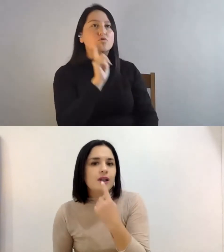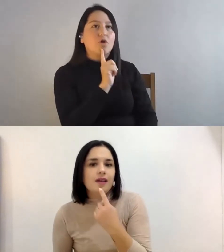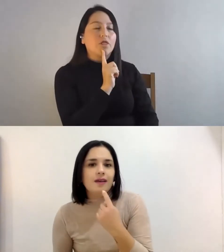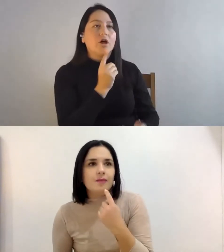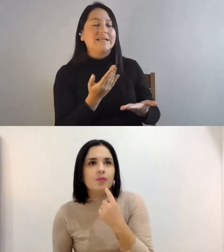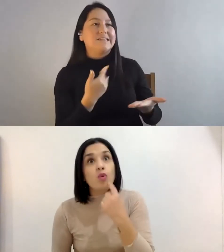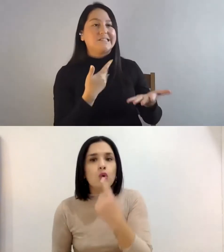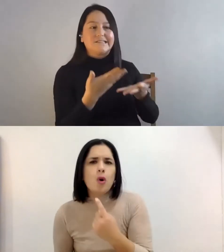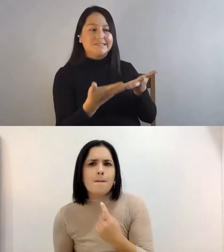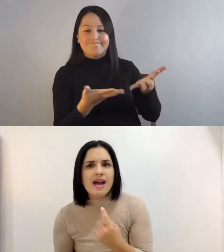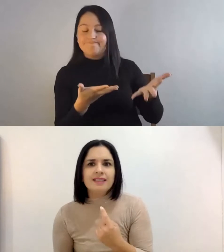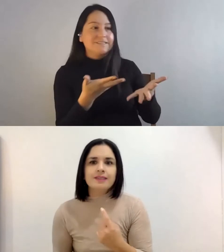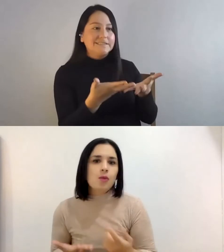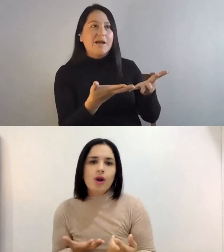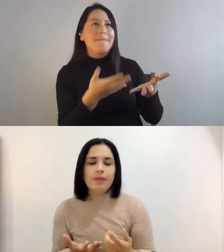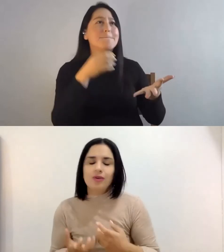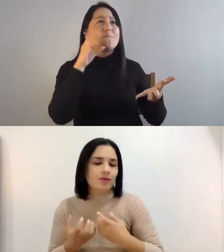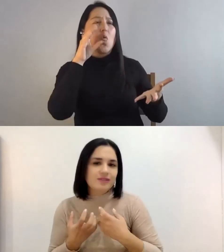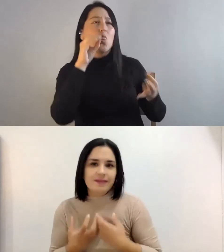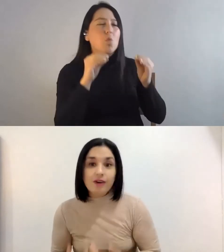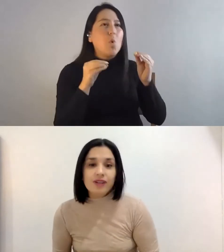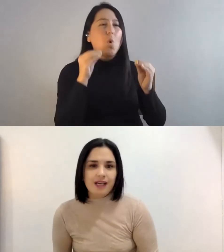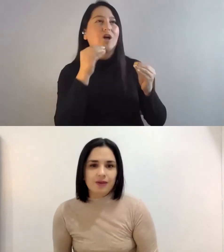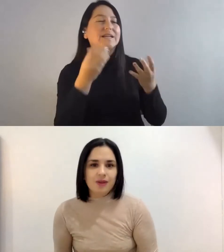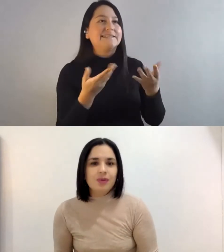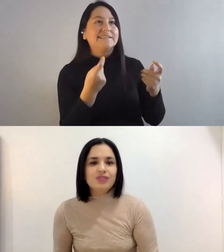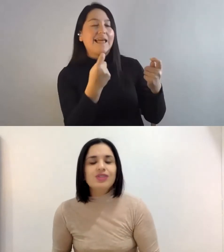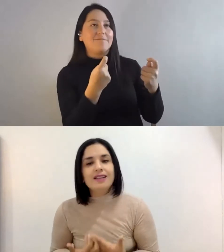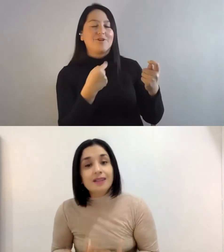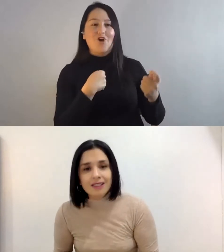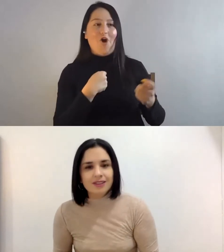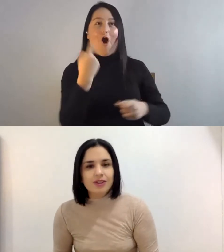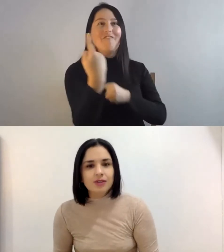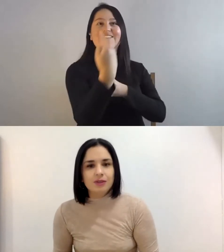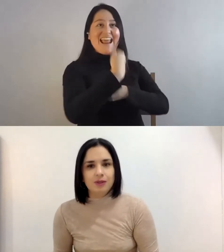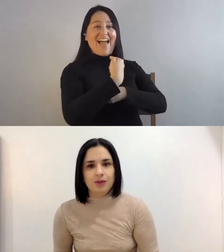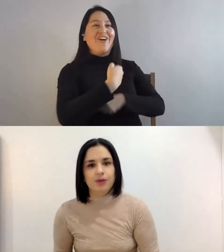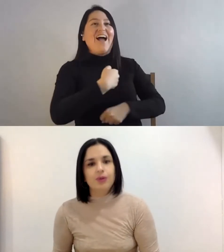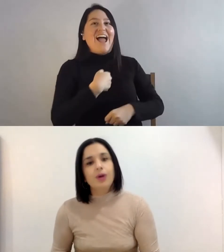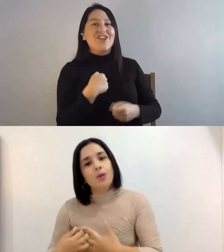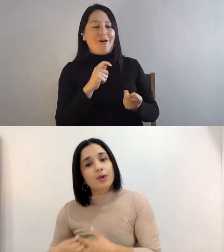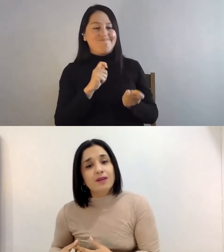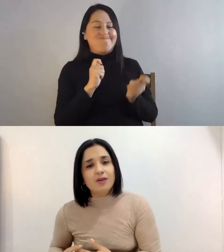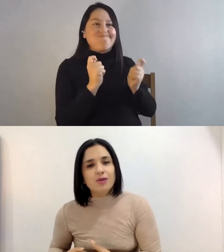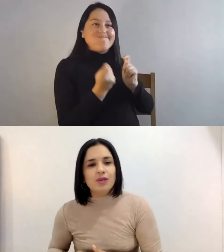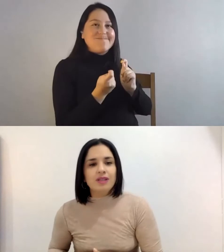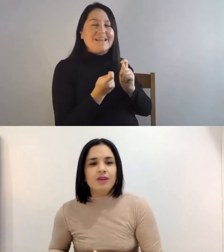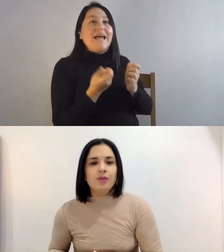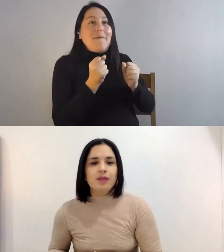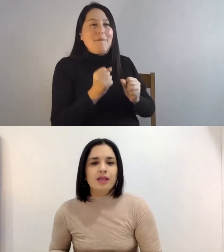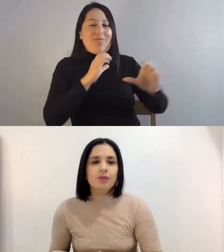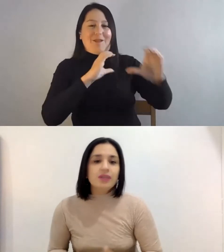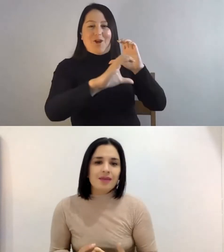y le modulo más, cómo, pero se ve obligado. Y por eso la internalización del conocimiento es mejor. ¿Por qué va con un